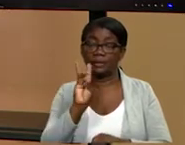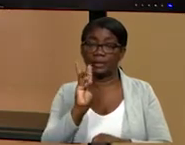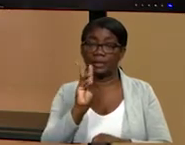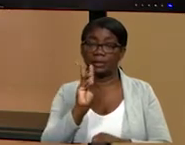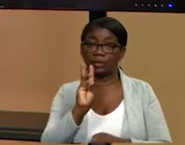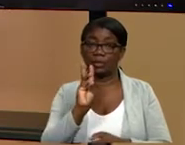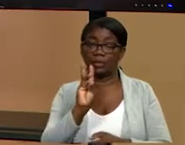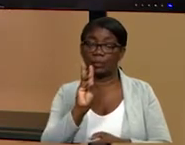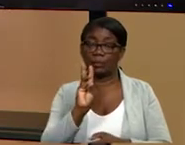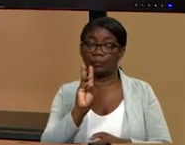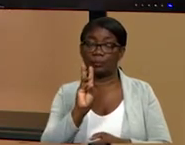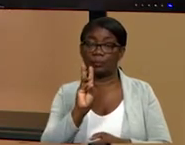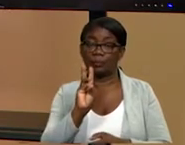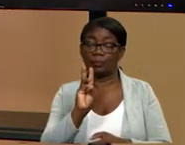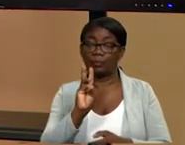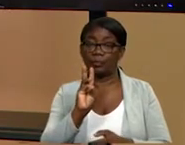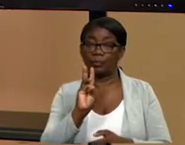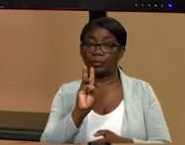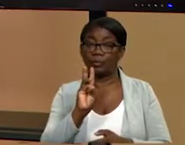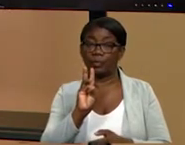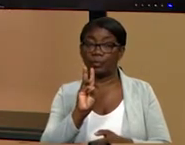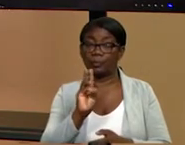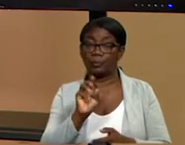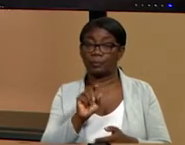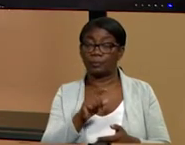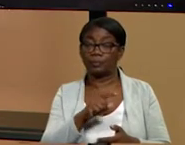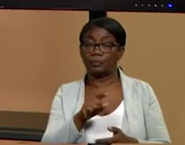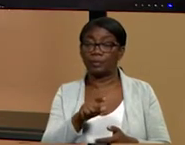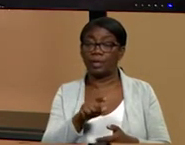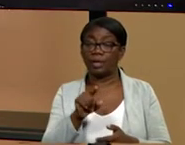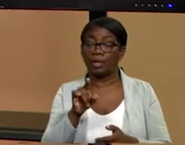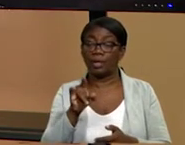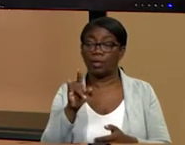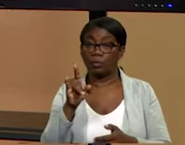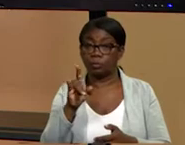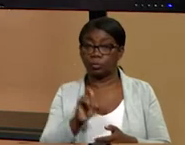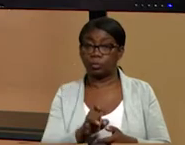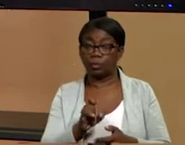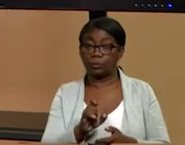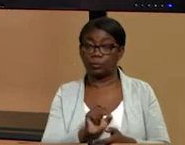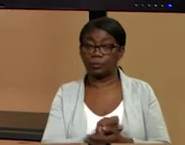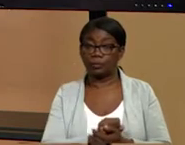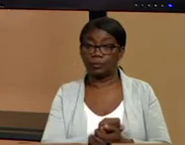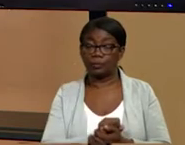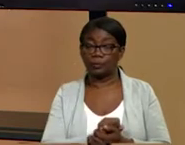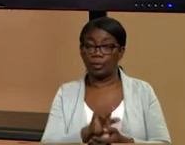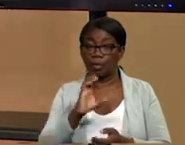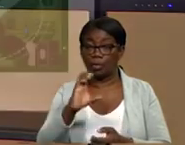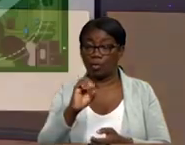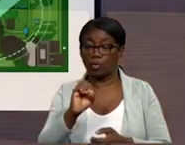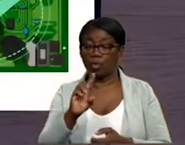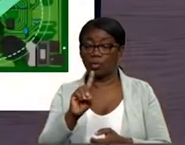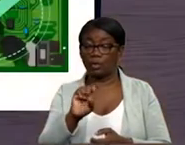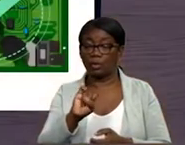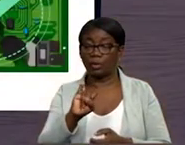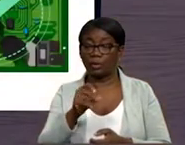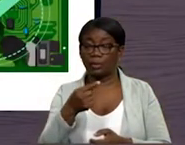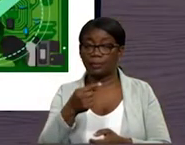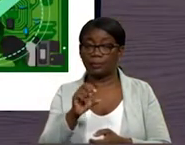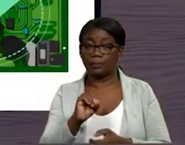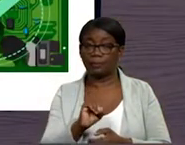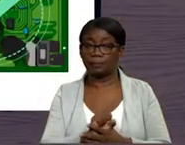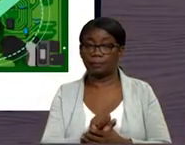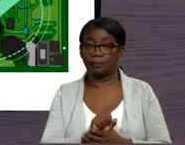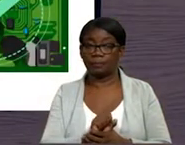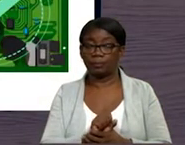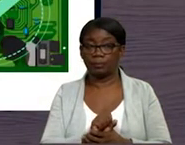Y sexto paso, descarga del chip. Normalmente para descargar el código, el ciclo de código del chip, o si